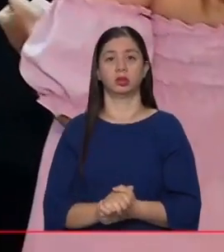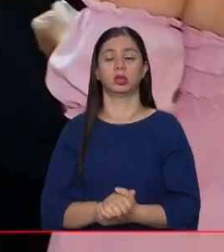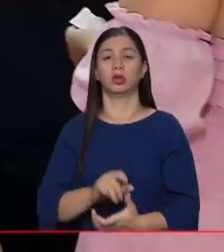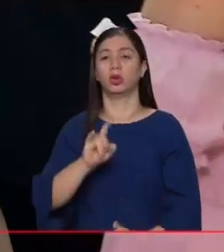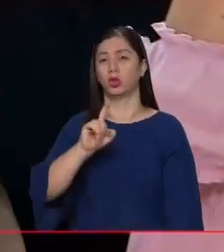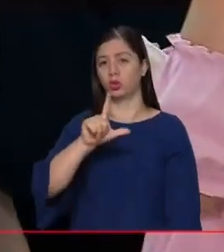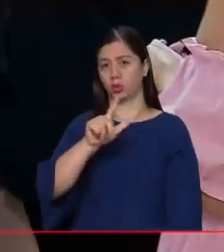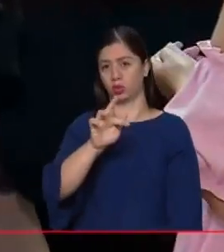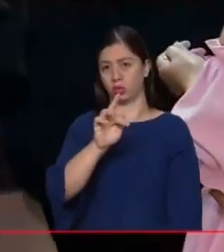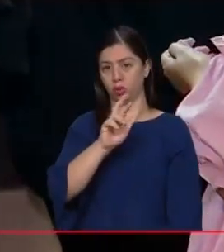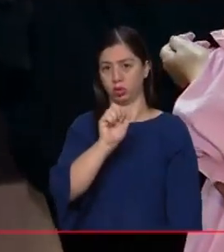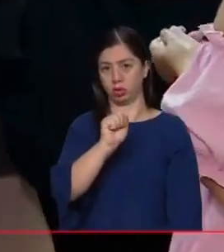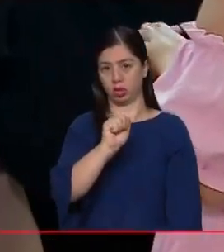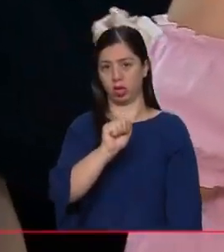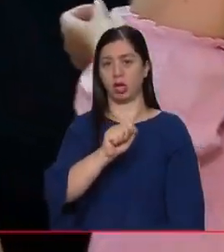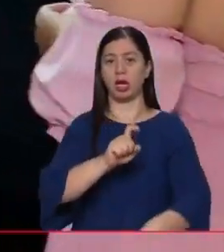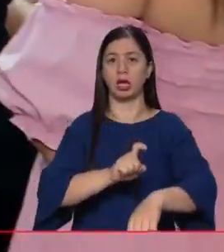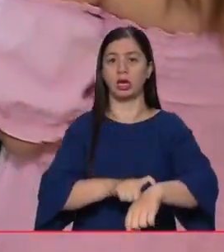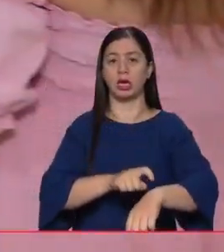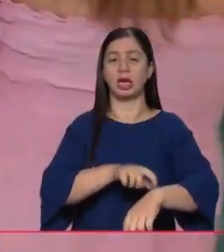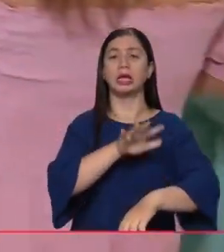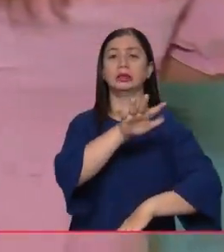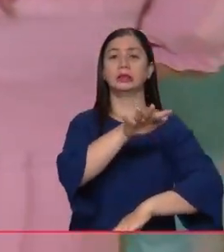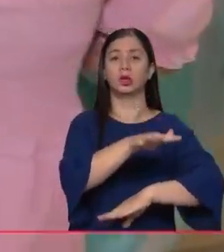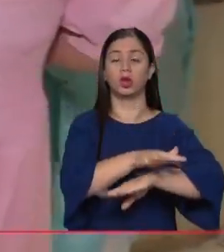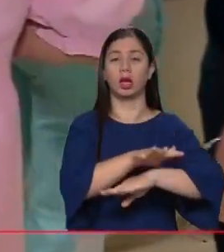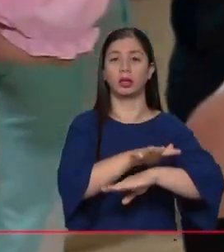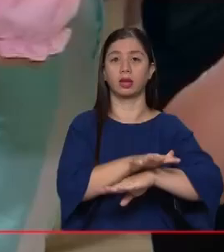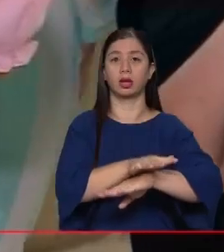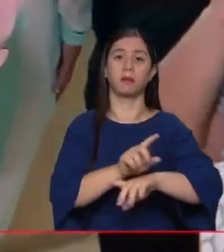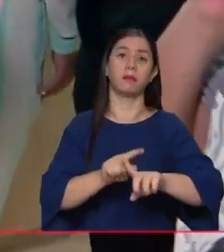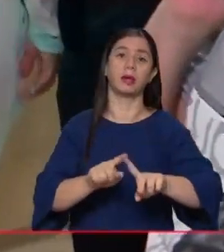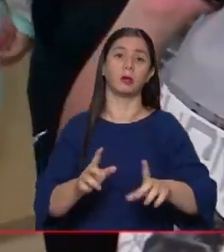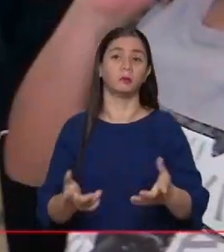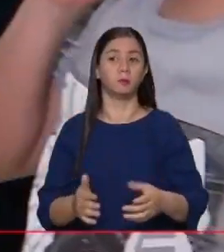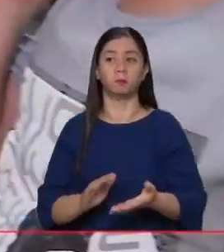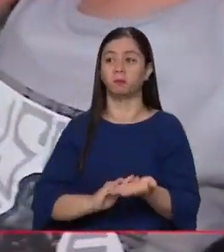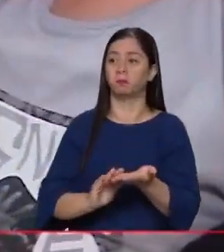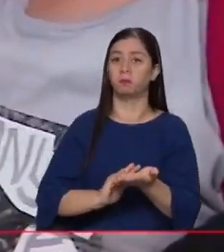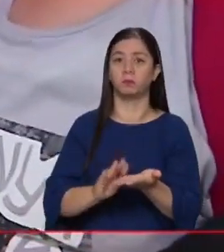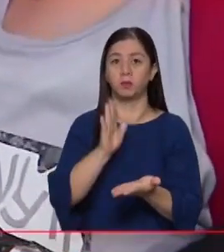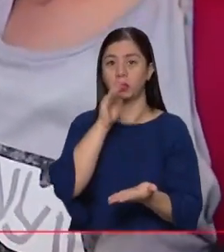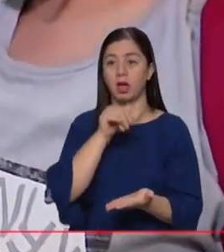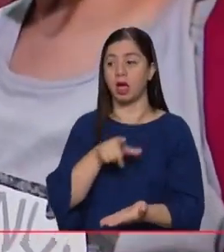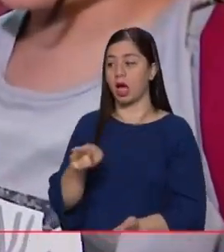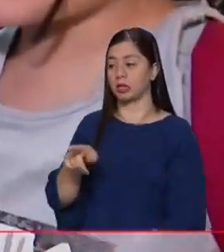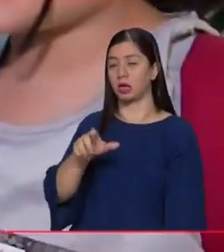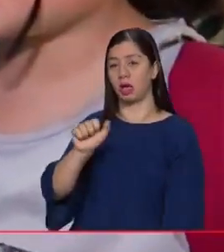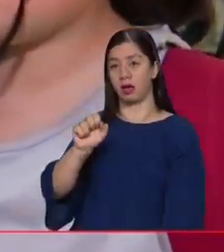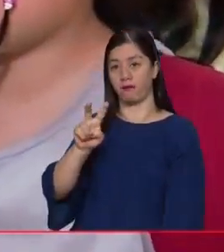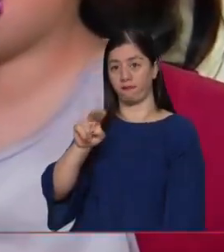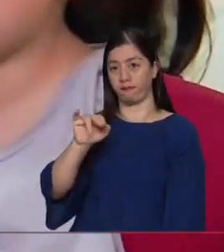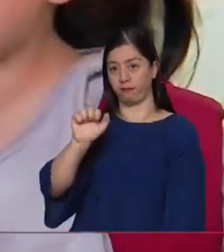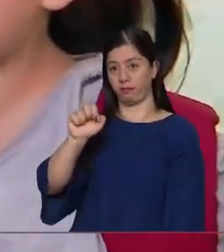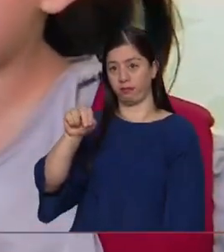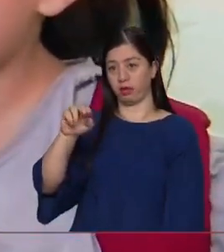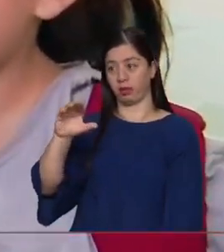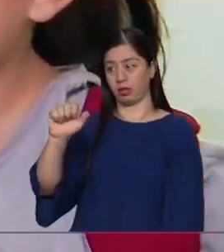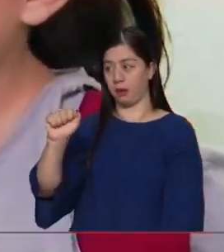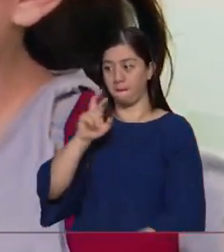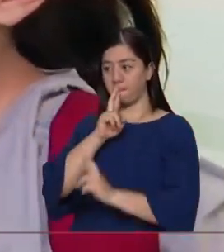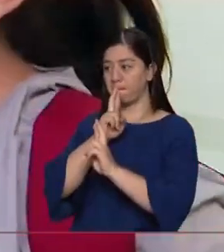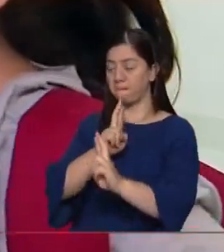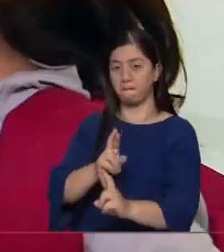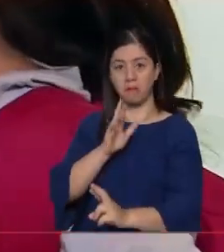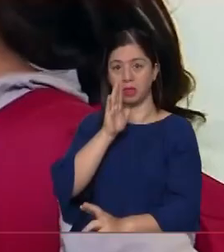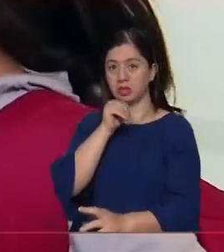Ultra íbamos a viajar a las 5 de la tarde, pero pues nada, no nos resolvió. Fuimos a Avianca y Avianca no nos dio